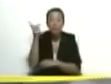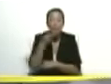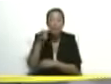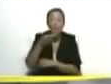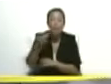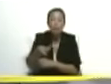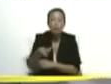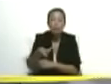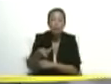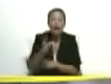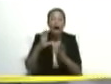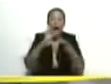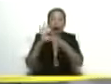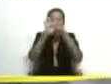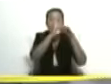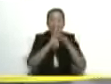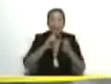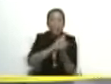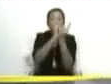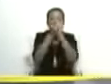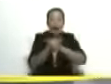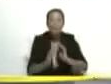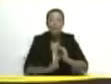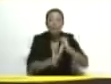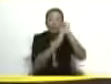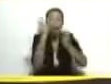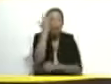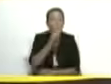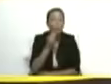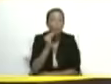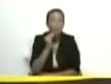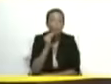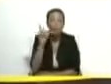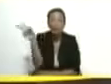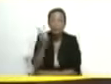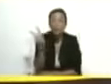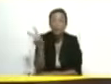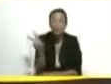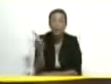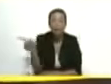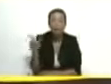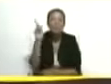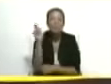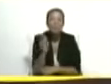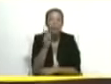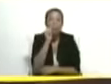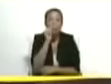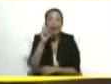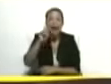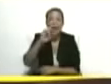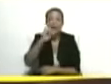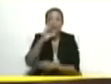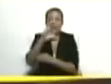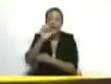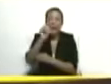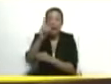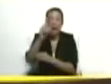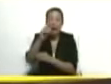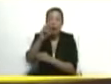partido Alianza para el Cambio y líder de la Juventud Venezolana, el diputado Ricardo Sánchez,